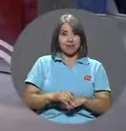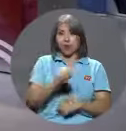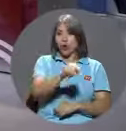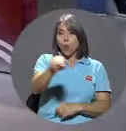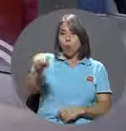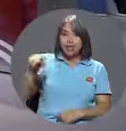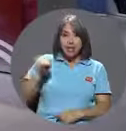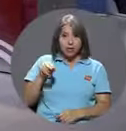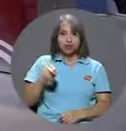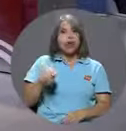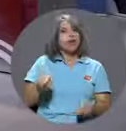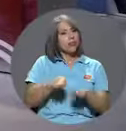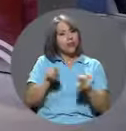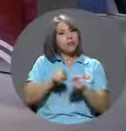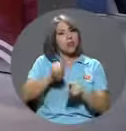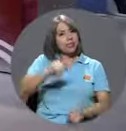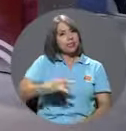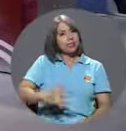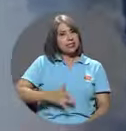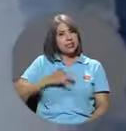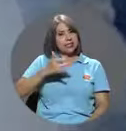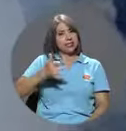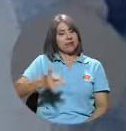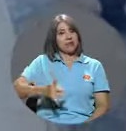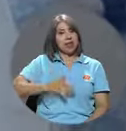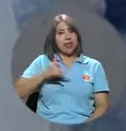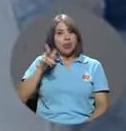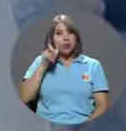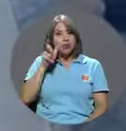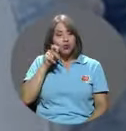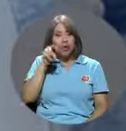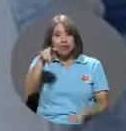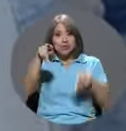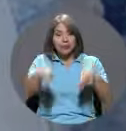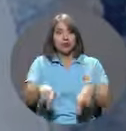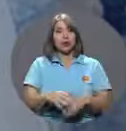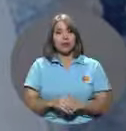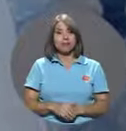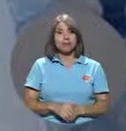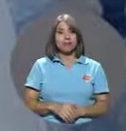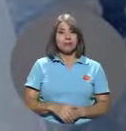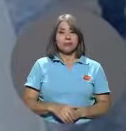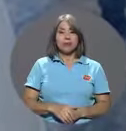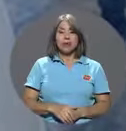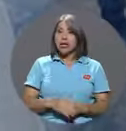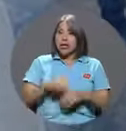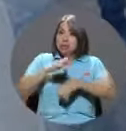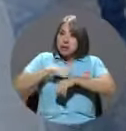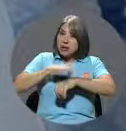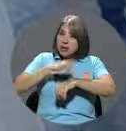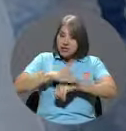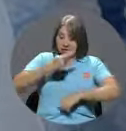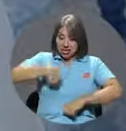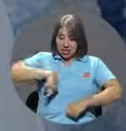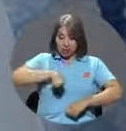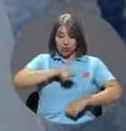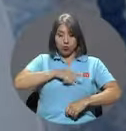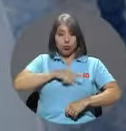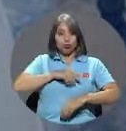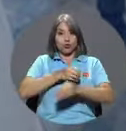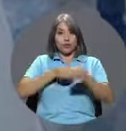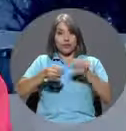compañeros en sí, que tengan esa sensibilidad también de escuchar a esa persona, ¿verdad? Y poder